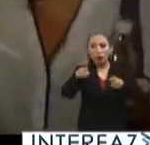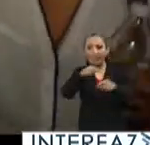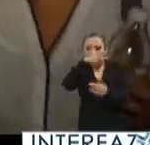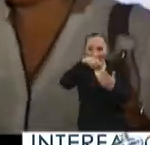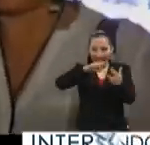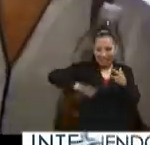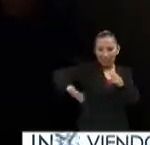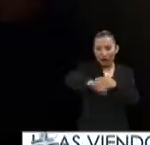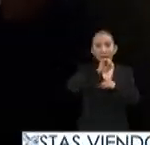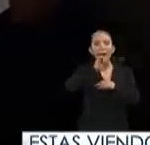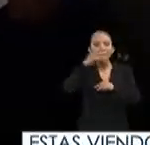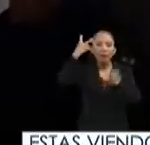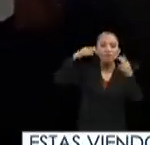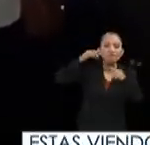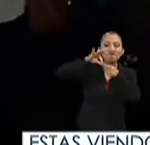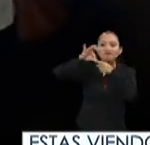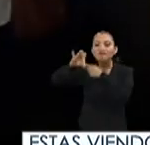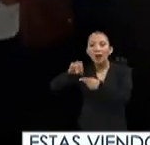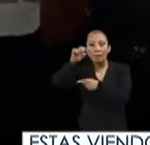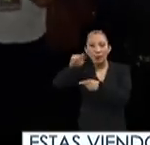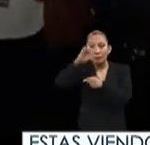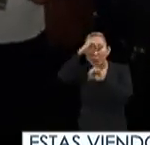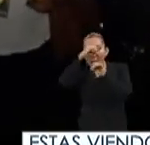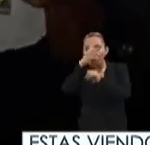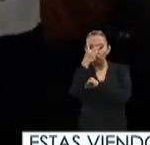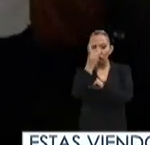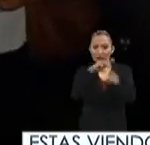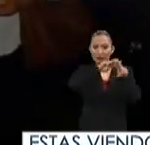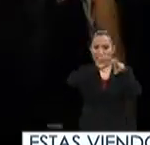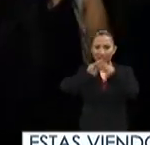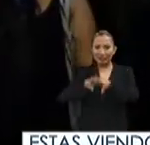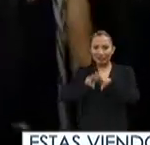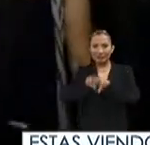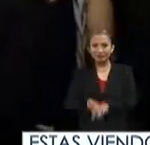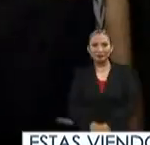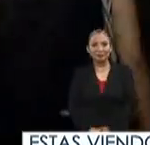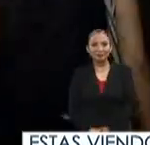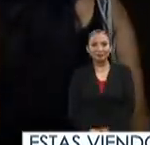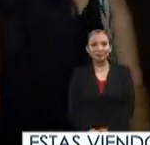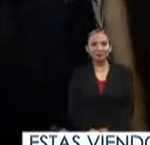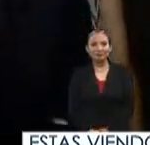regional, así como recorridos guiados por la mina de las 2 estrellas.